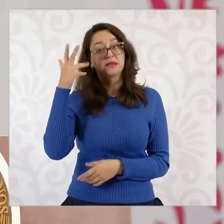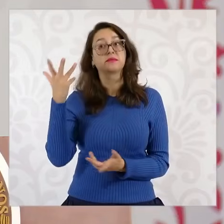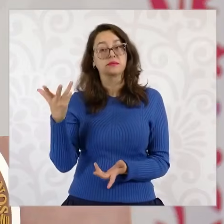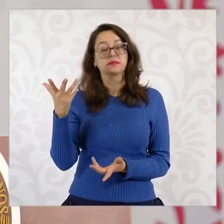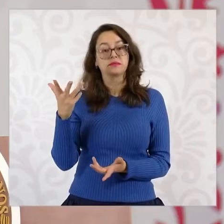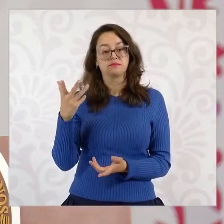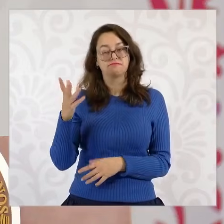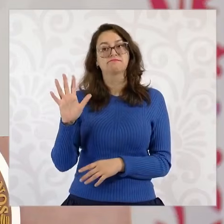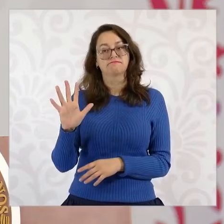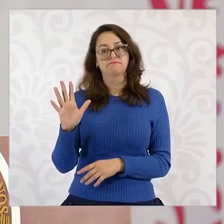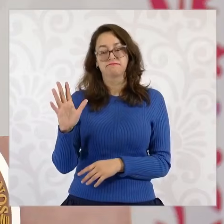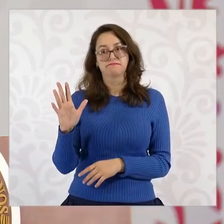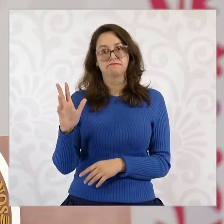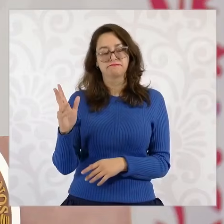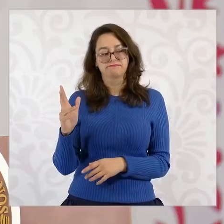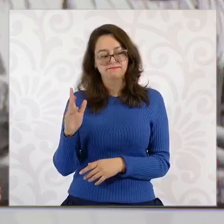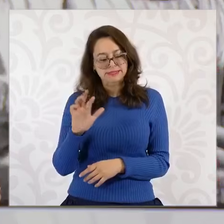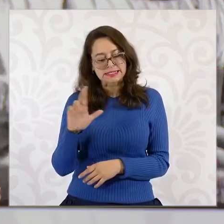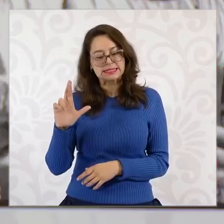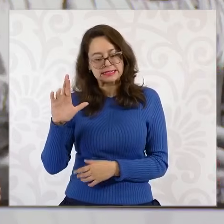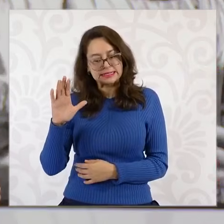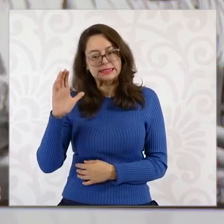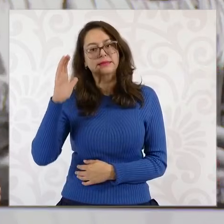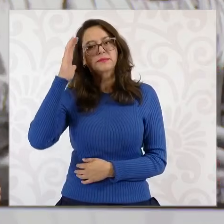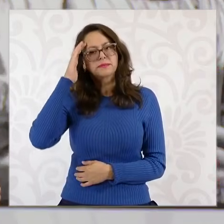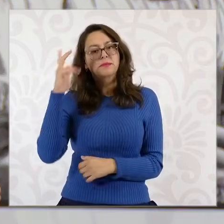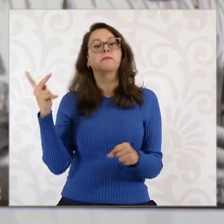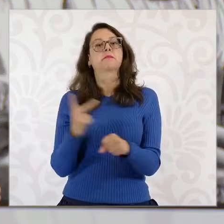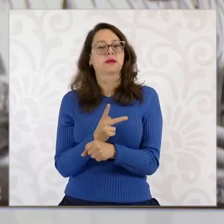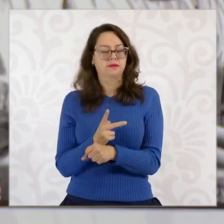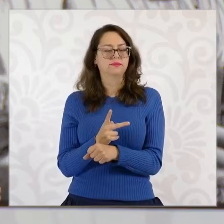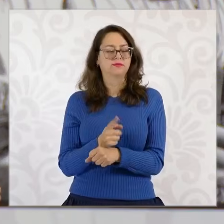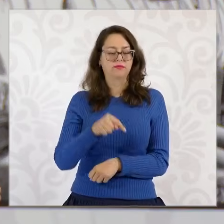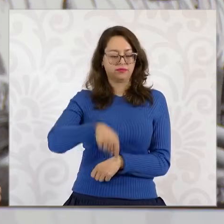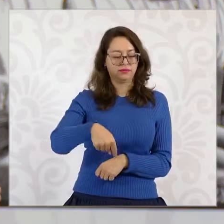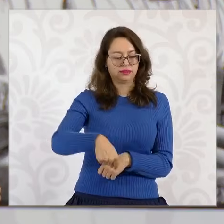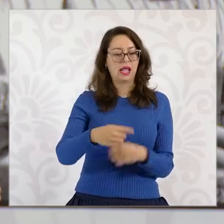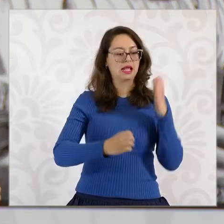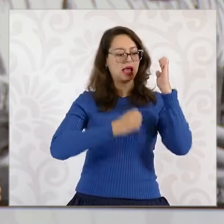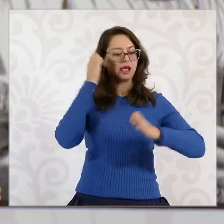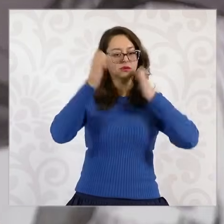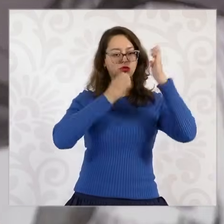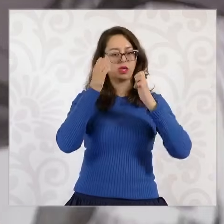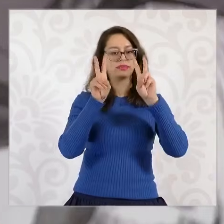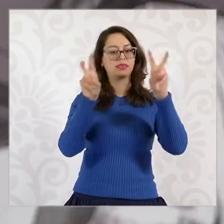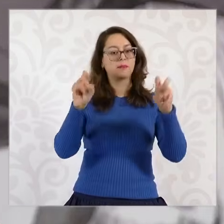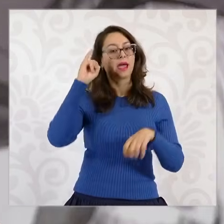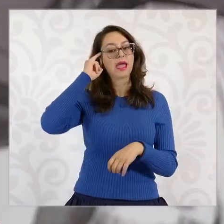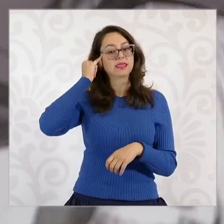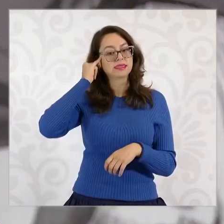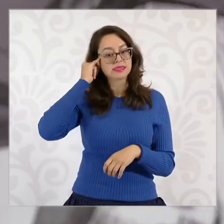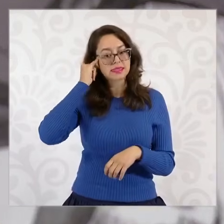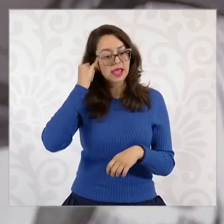que enviamos a España relacionadas con las culturas originarias, relacionadas con las